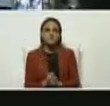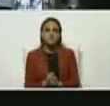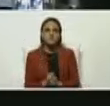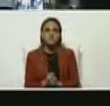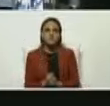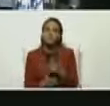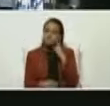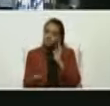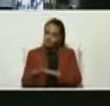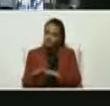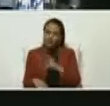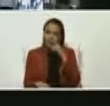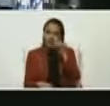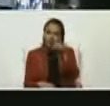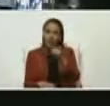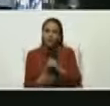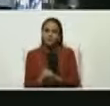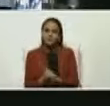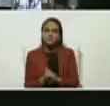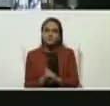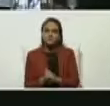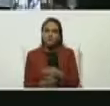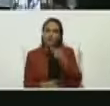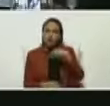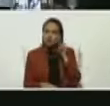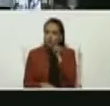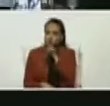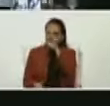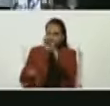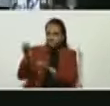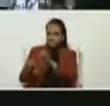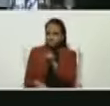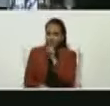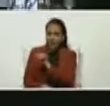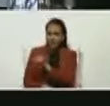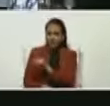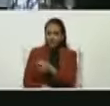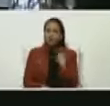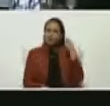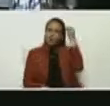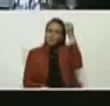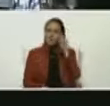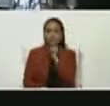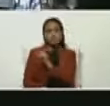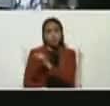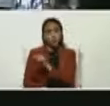mira, Nicolás, nosotros te hemos evaluado y nos parece que tú